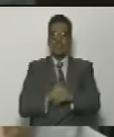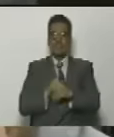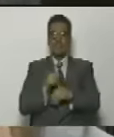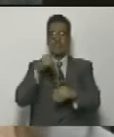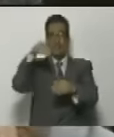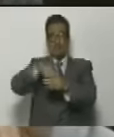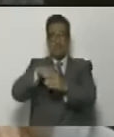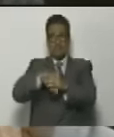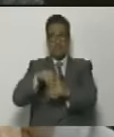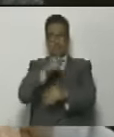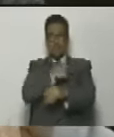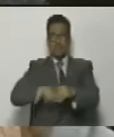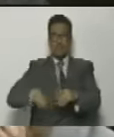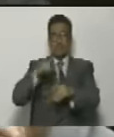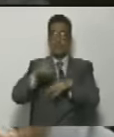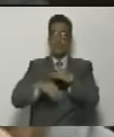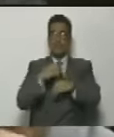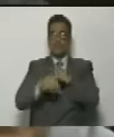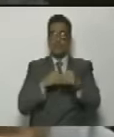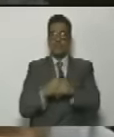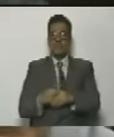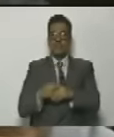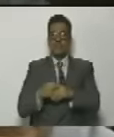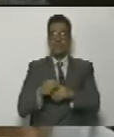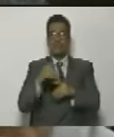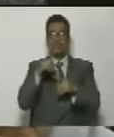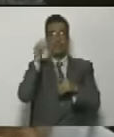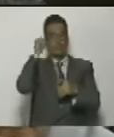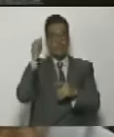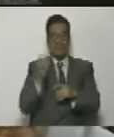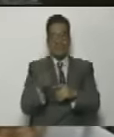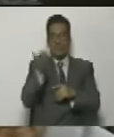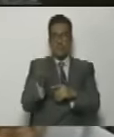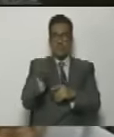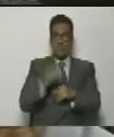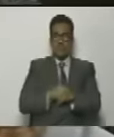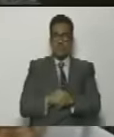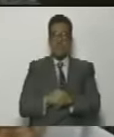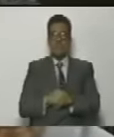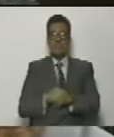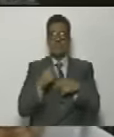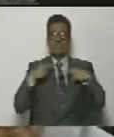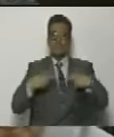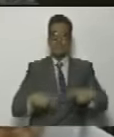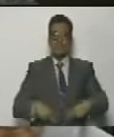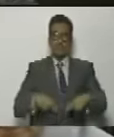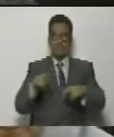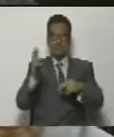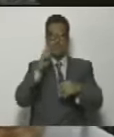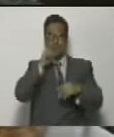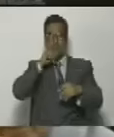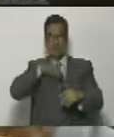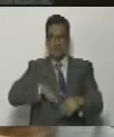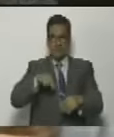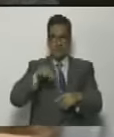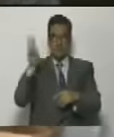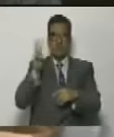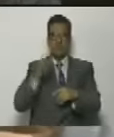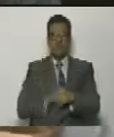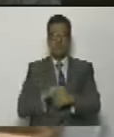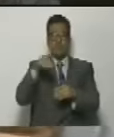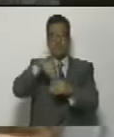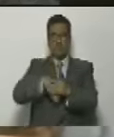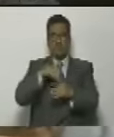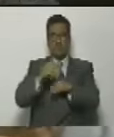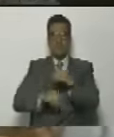las elecciones presidenciales sean en el día más importante de la vida republicana, de la historia de Venezuela. Que las